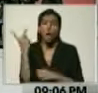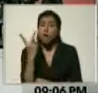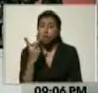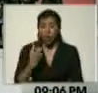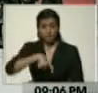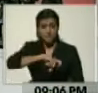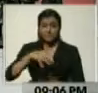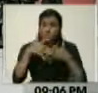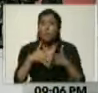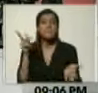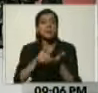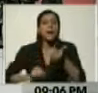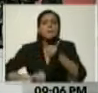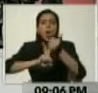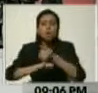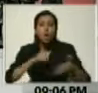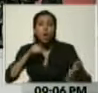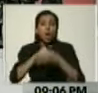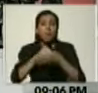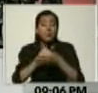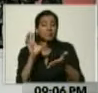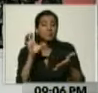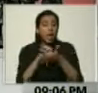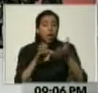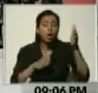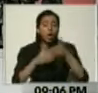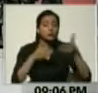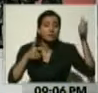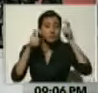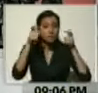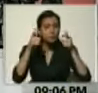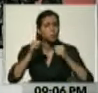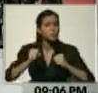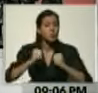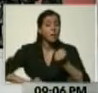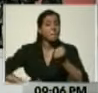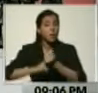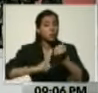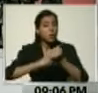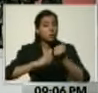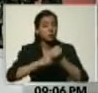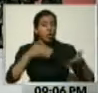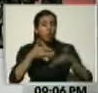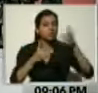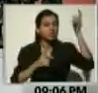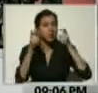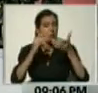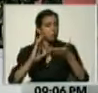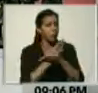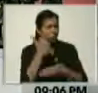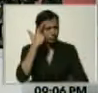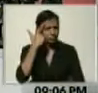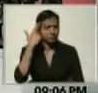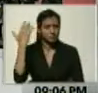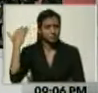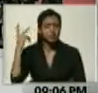Estado, activamente, no fue con simulación, no, no, activamente en el golpe de Estado contra el comandante Chávez.